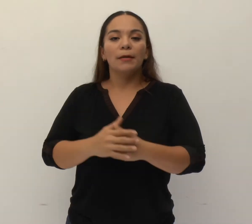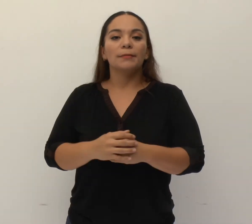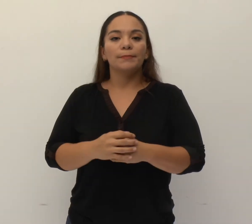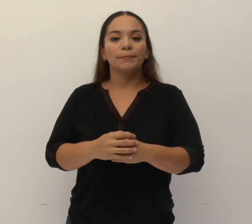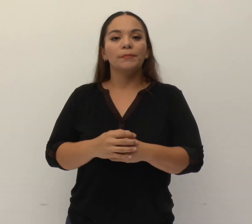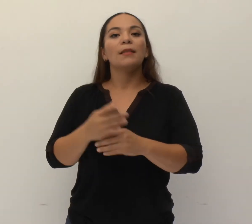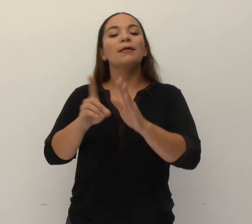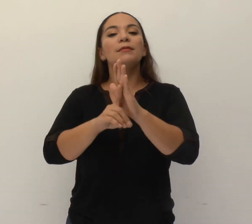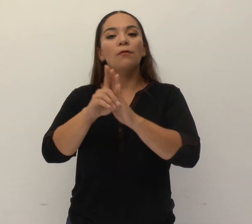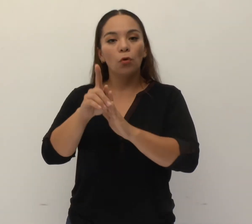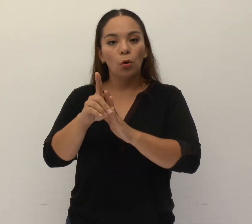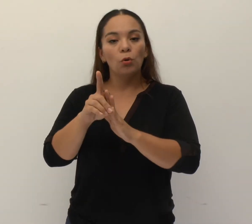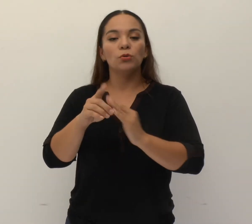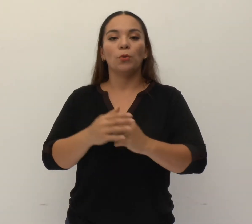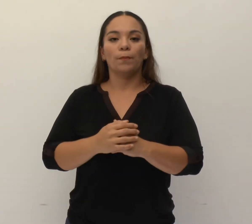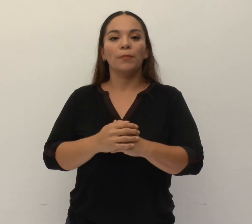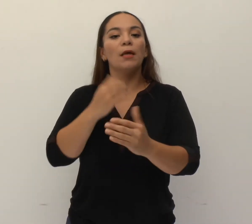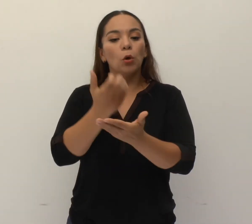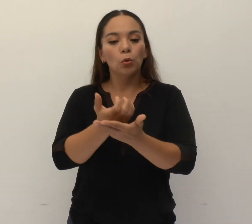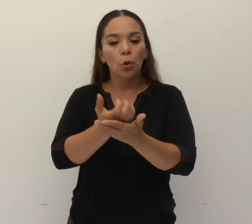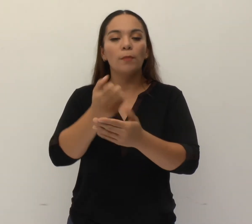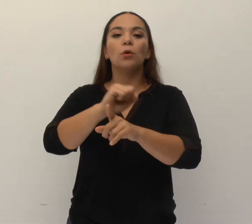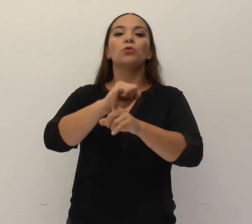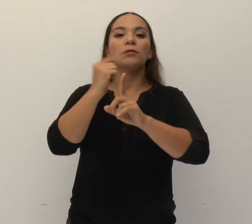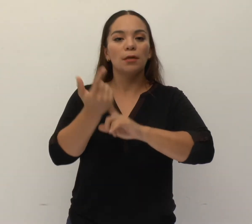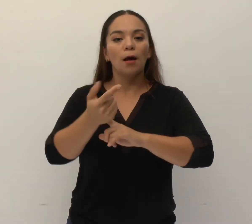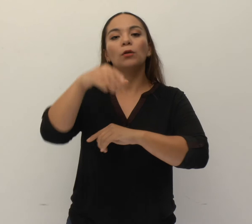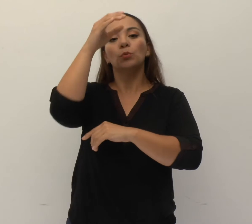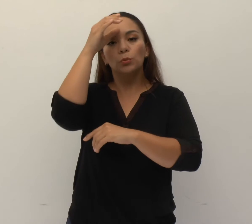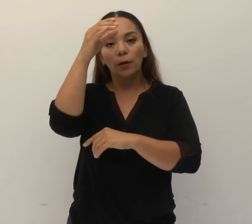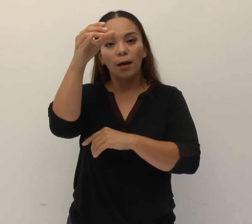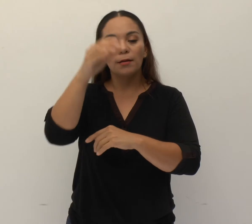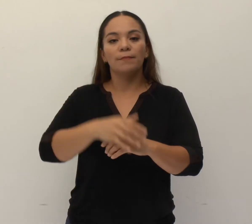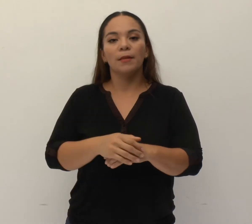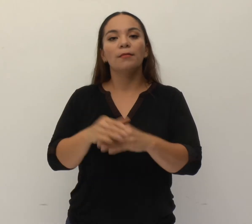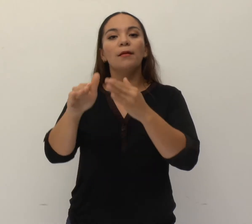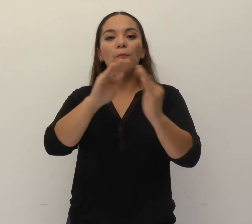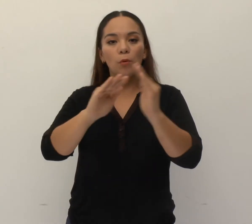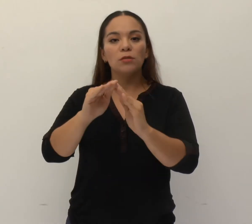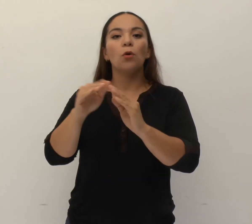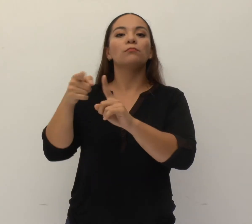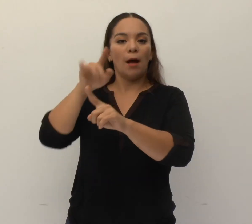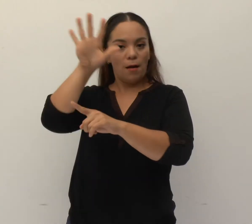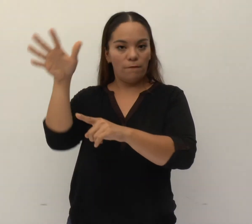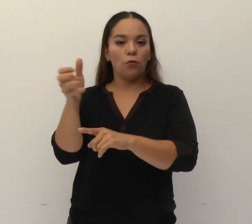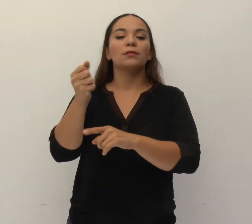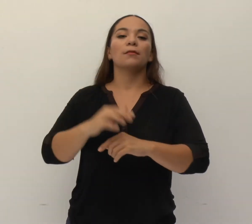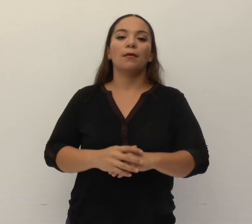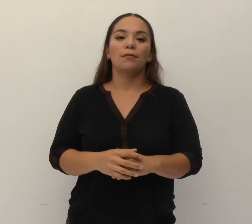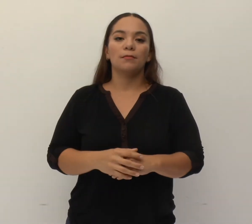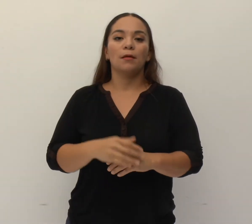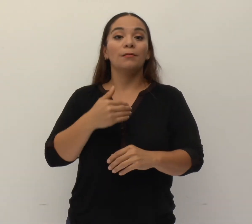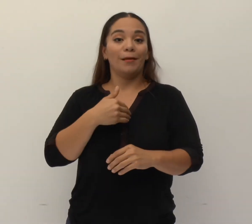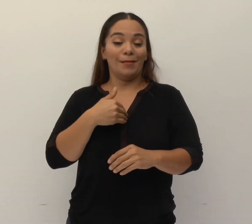el desarrollo económico, social, cultural de la población afro.